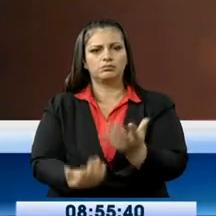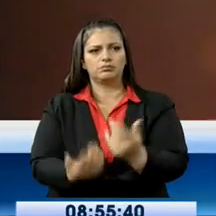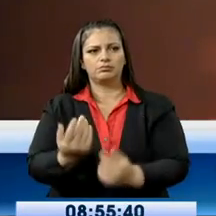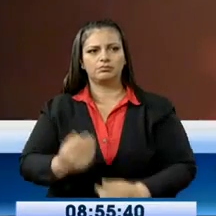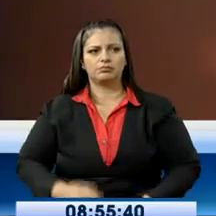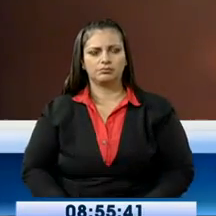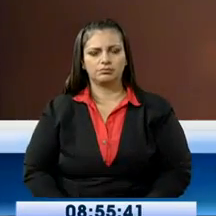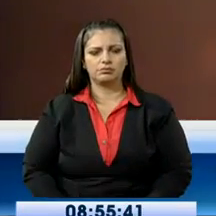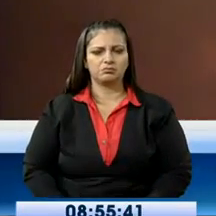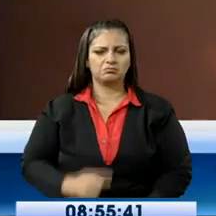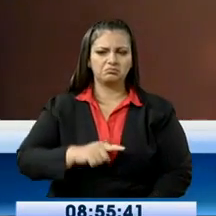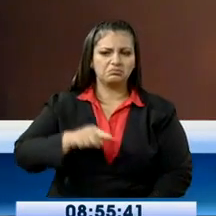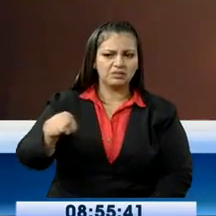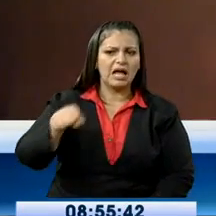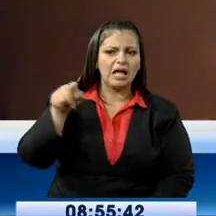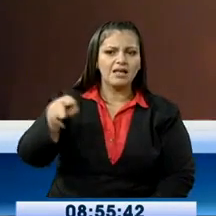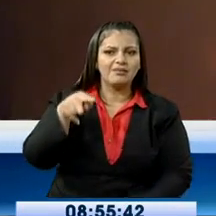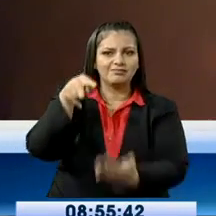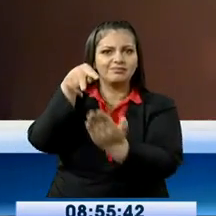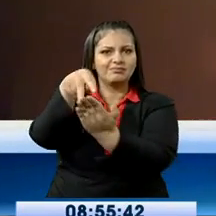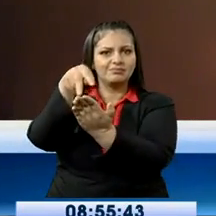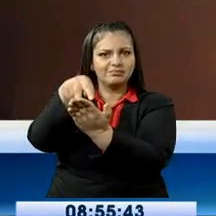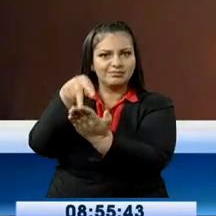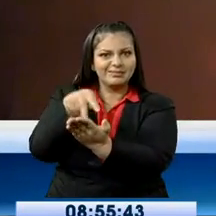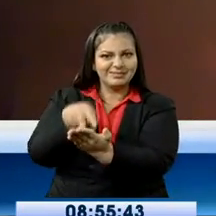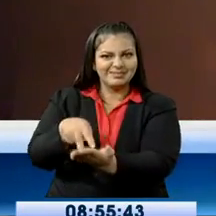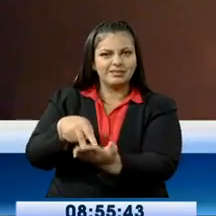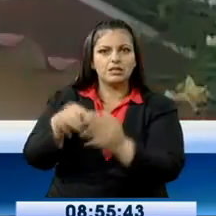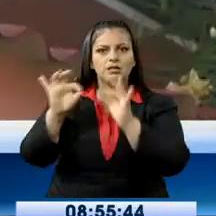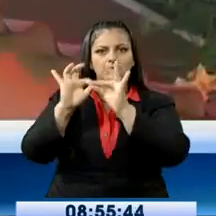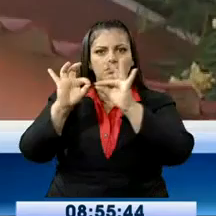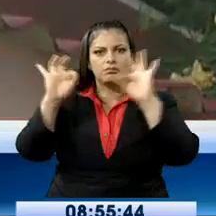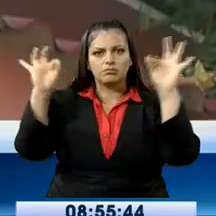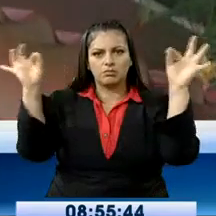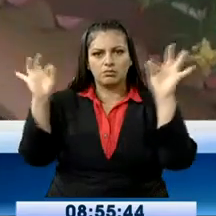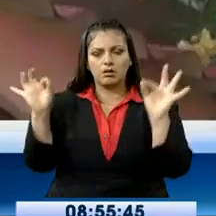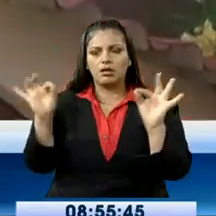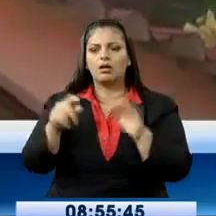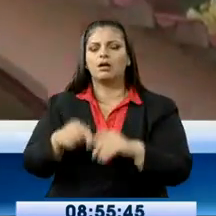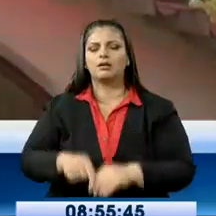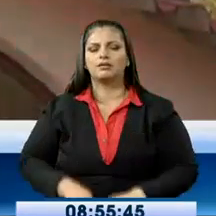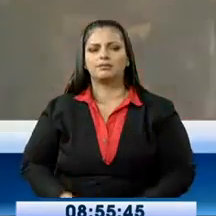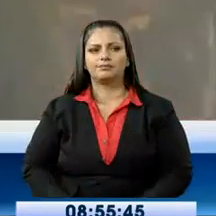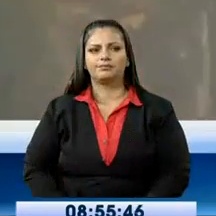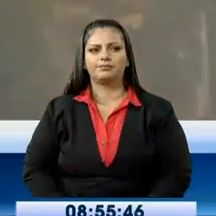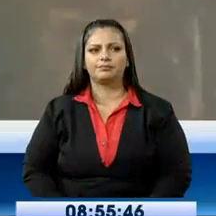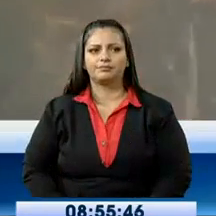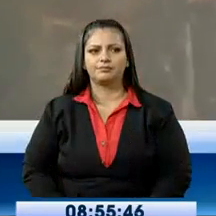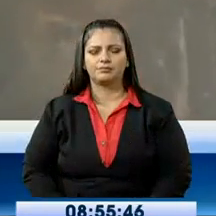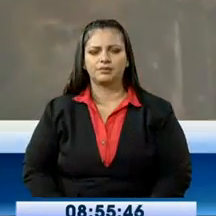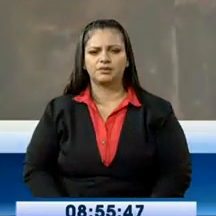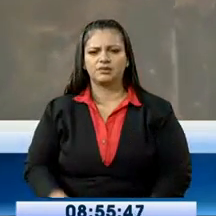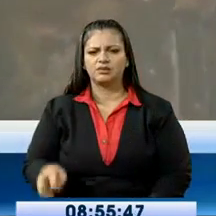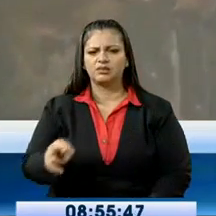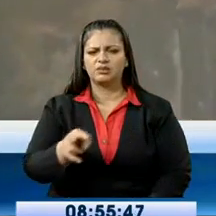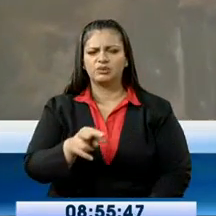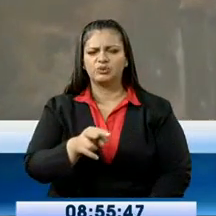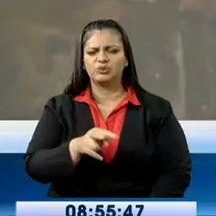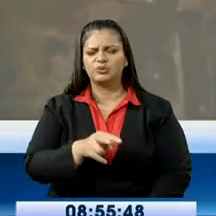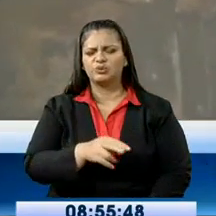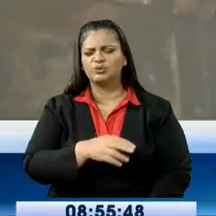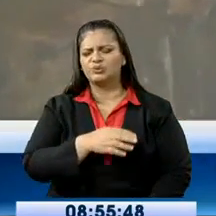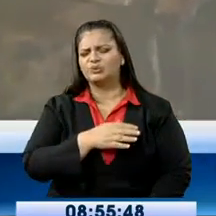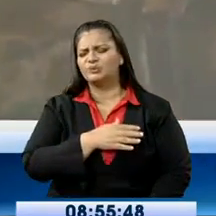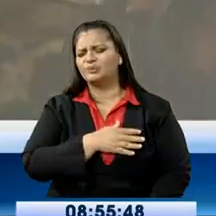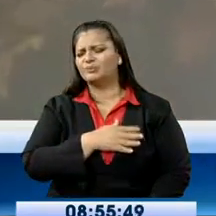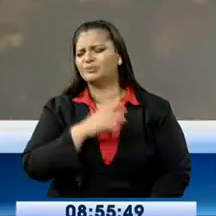No, me parece que está el toma corriente defectuoso y hizo corto ahí, y ahí empezó todo. Finalmente aseguró que deberá enfrentar una dura batalla en estas fiestas